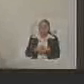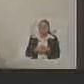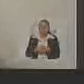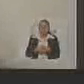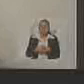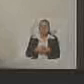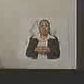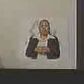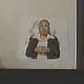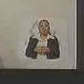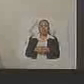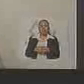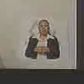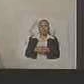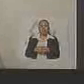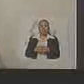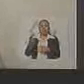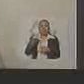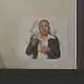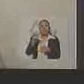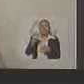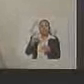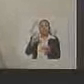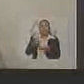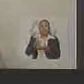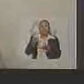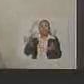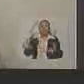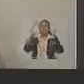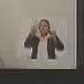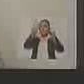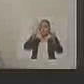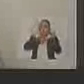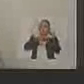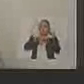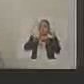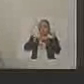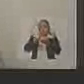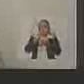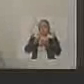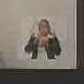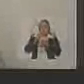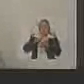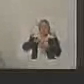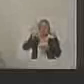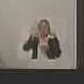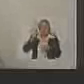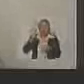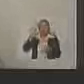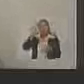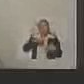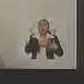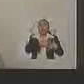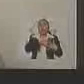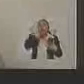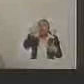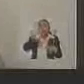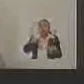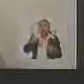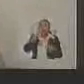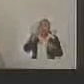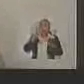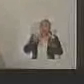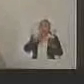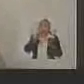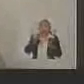bien arraigadas en esta delegación, tenemos que impulsarla, porque realmente, impulsando el amor a los animales, impulsando el